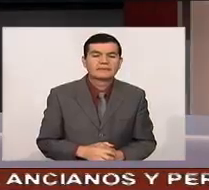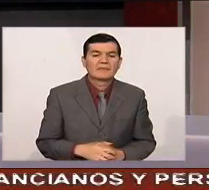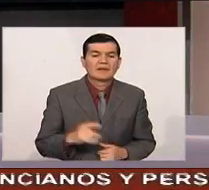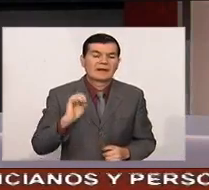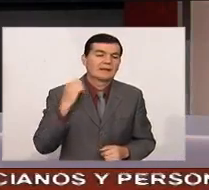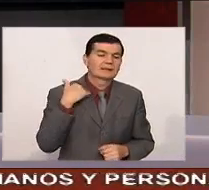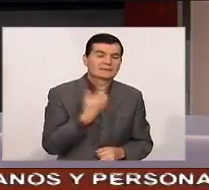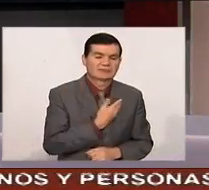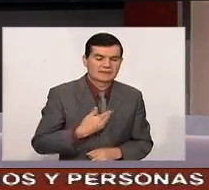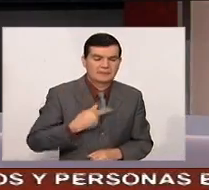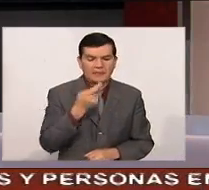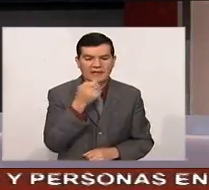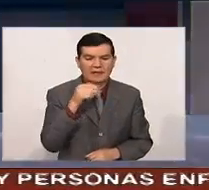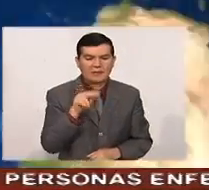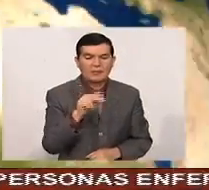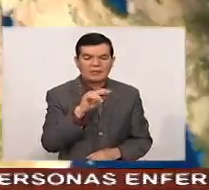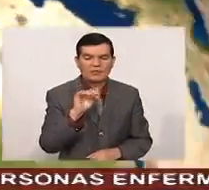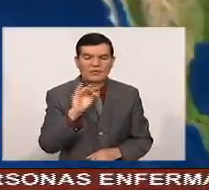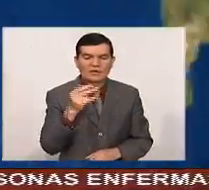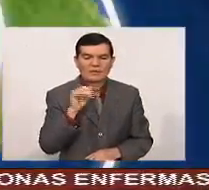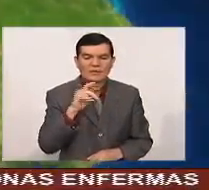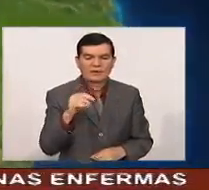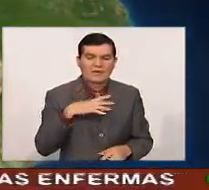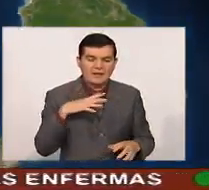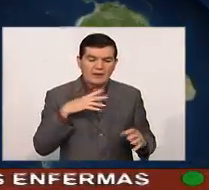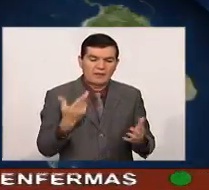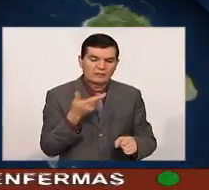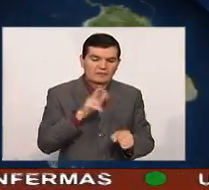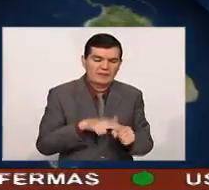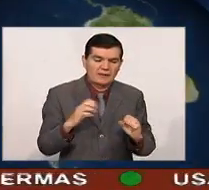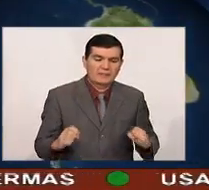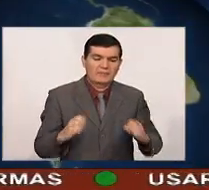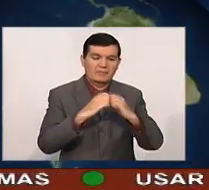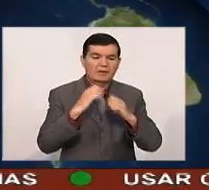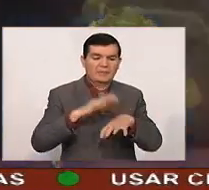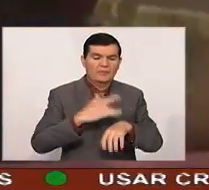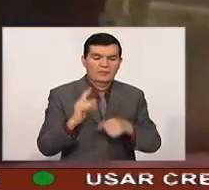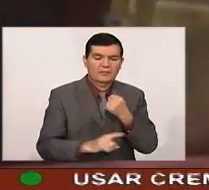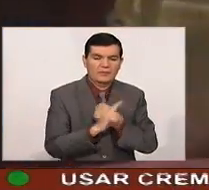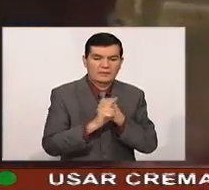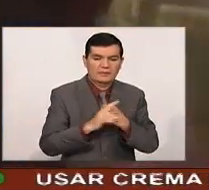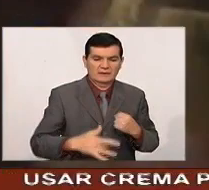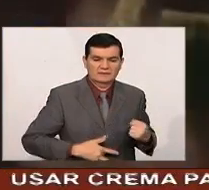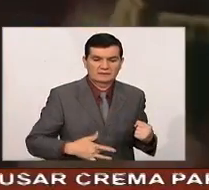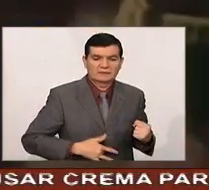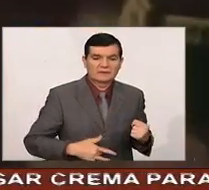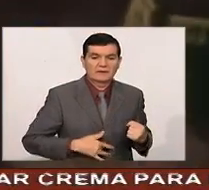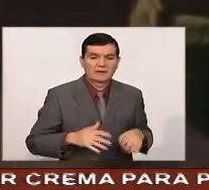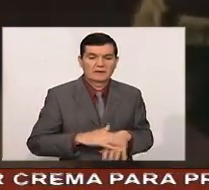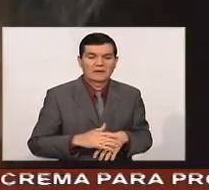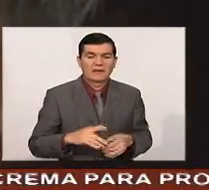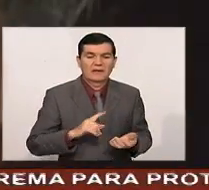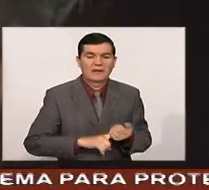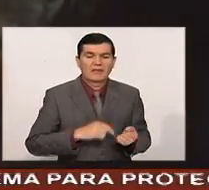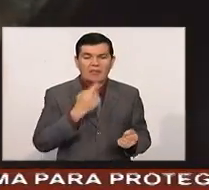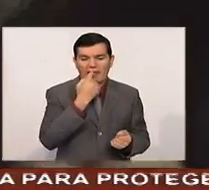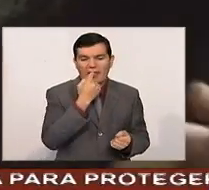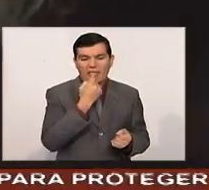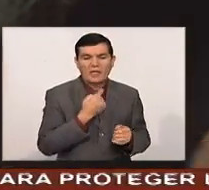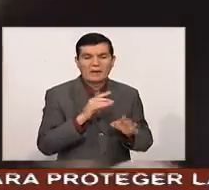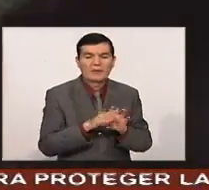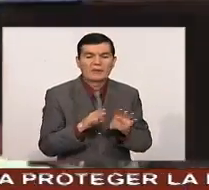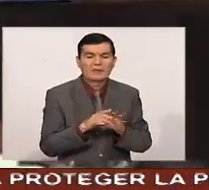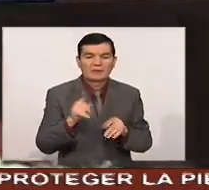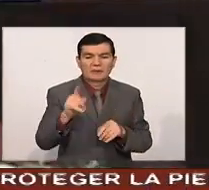El expresidente de Perú, Alberto Fujimori, fue hospitalizado de emergencia debido a un problema gastrointestinal y una herida en la lengua. El